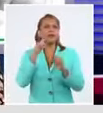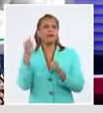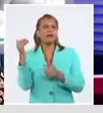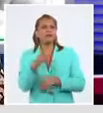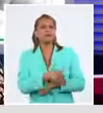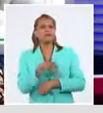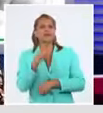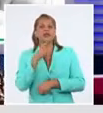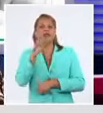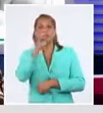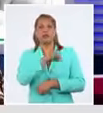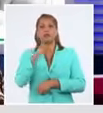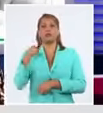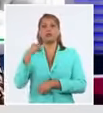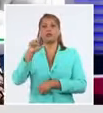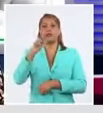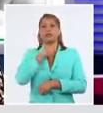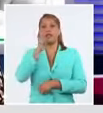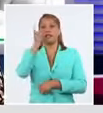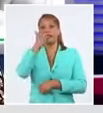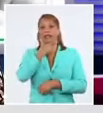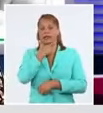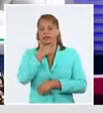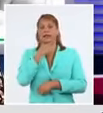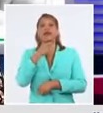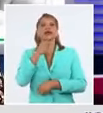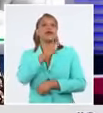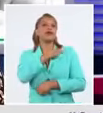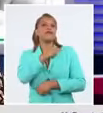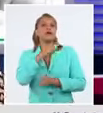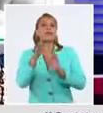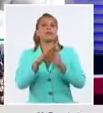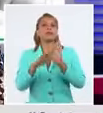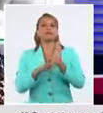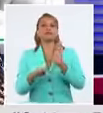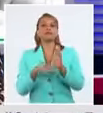López Zambrón, jefa nacional del programa de vacunación del Ministerio de